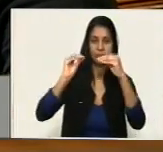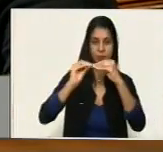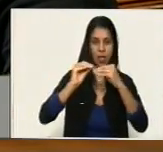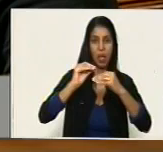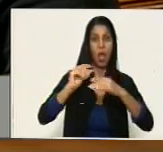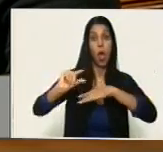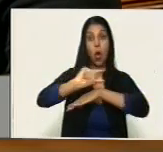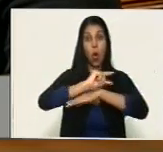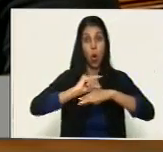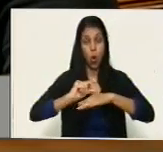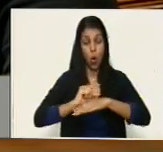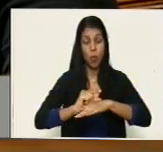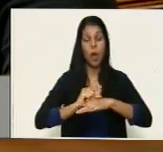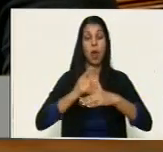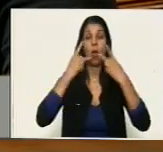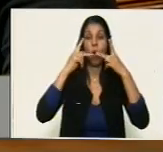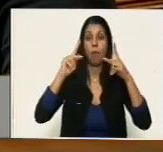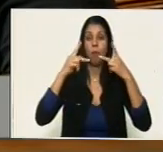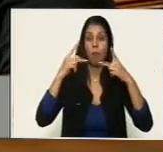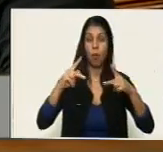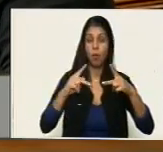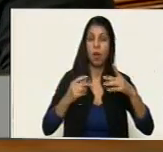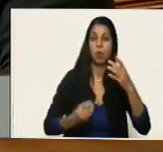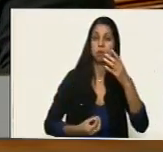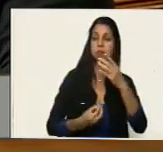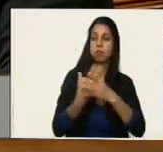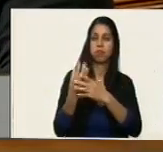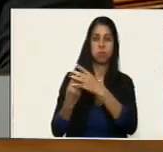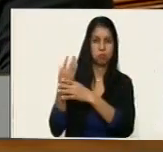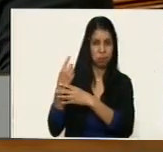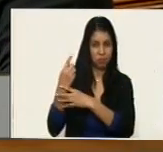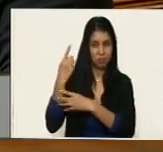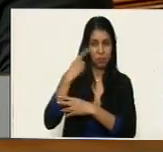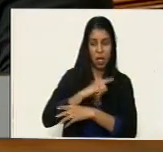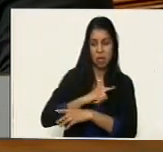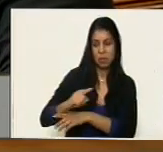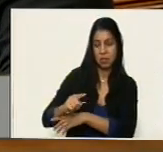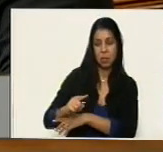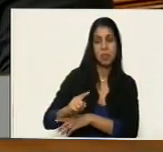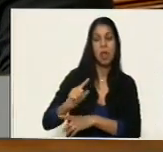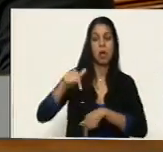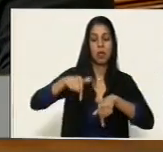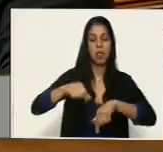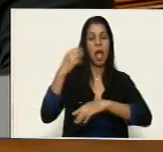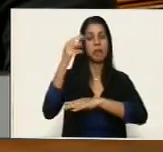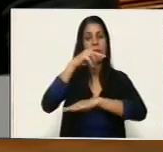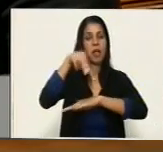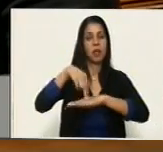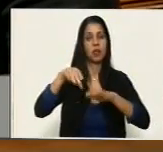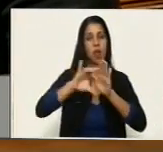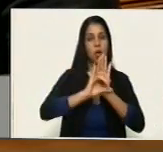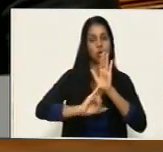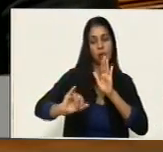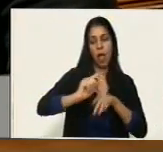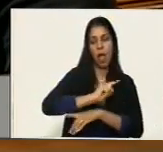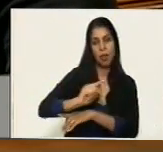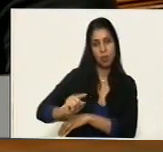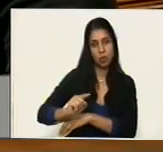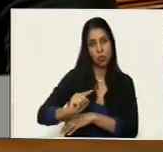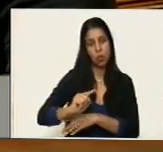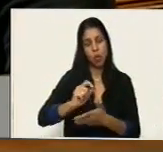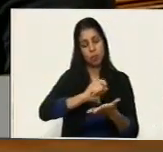poderes públicos constituidos, dictadas por este órgano soberano y publicadas en la